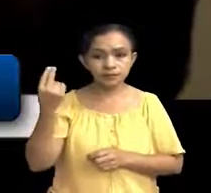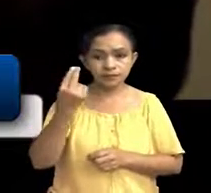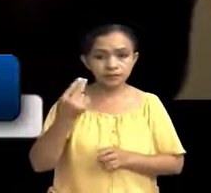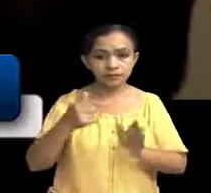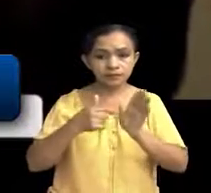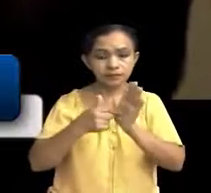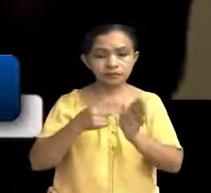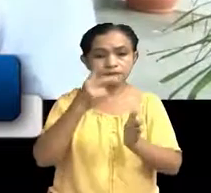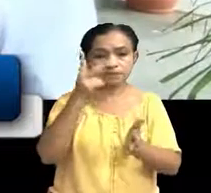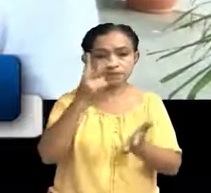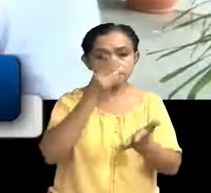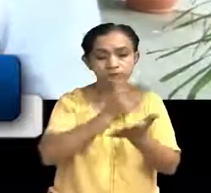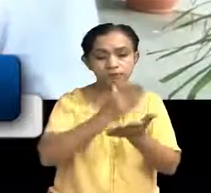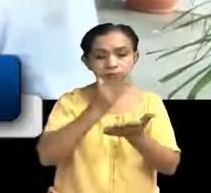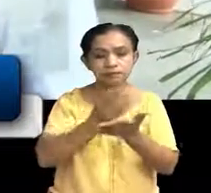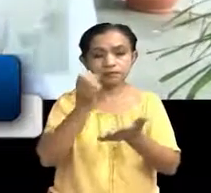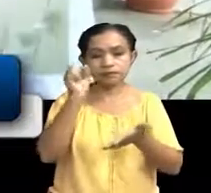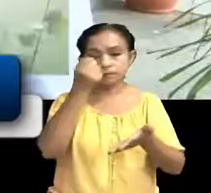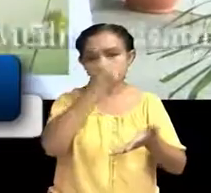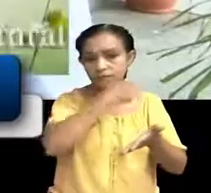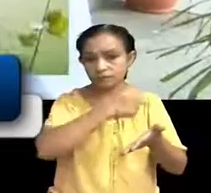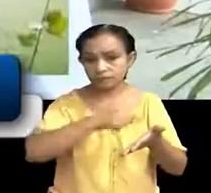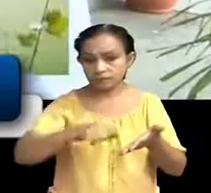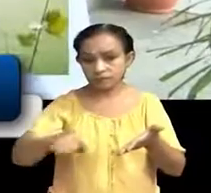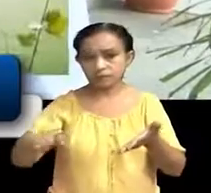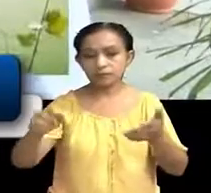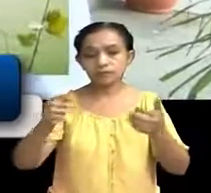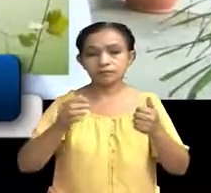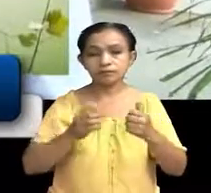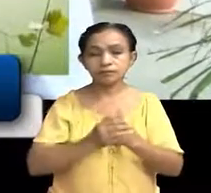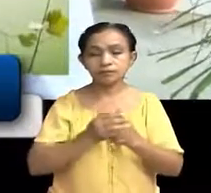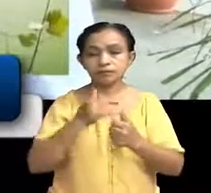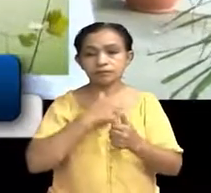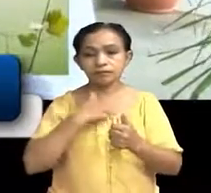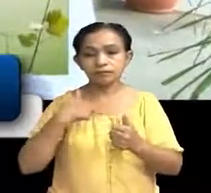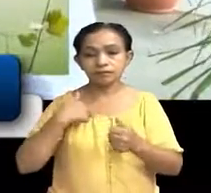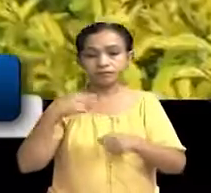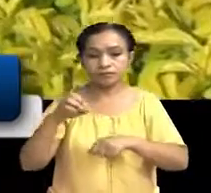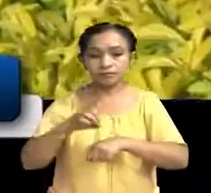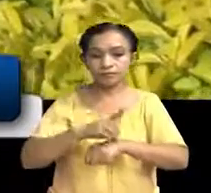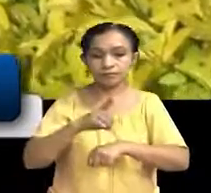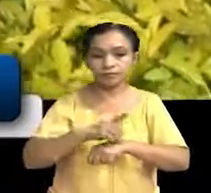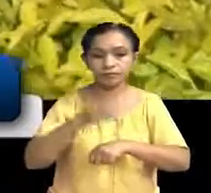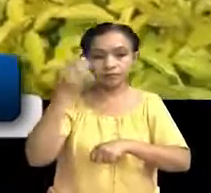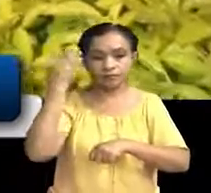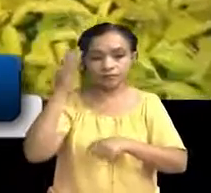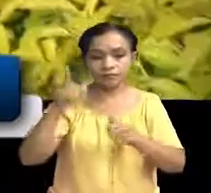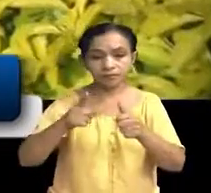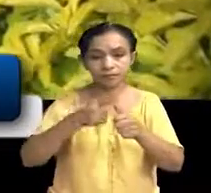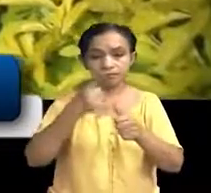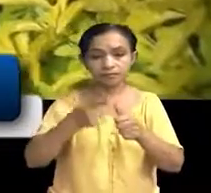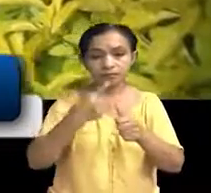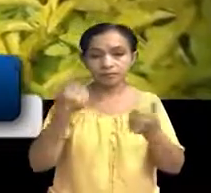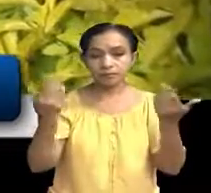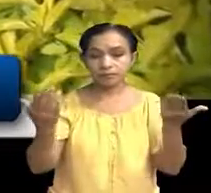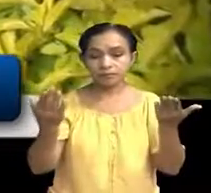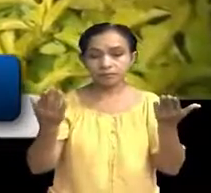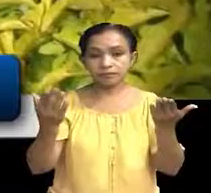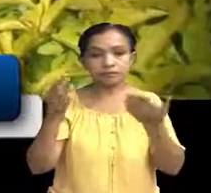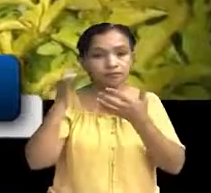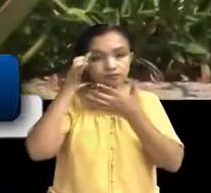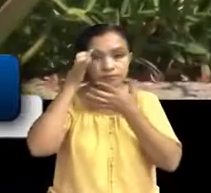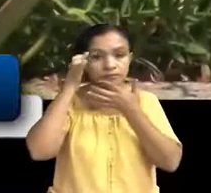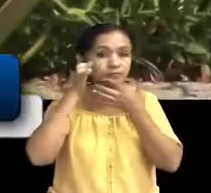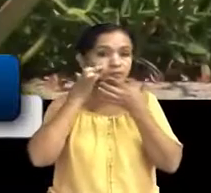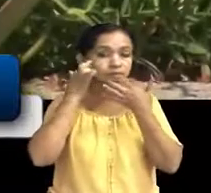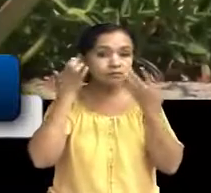ejemplo, puede ser dos veces por semana. Uh-huh. Y esto lo va a indicar el médico para saber primero qué grado está la parálisis